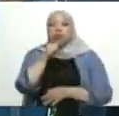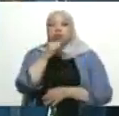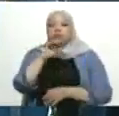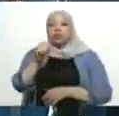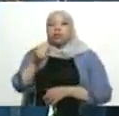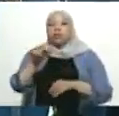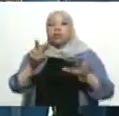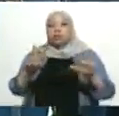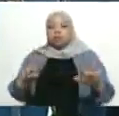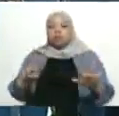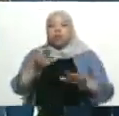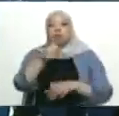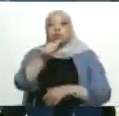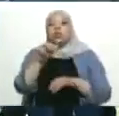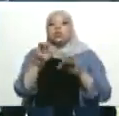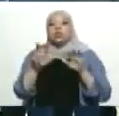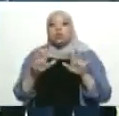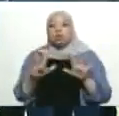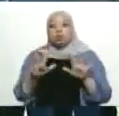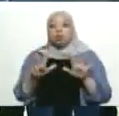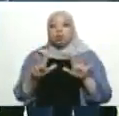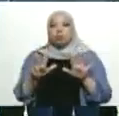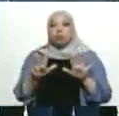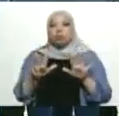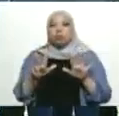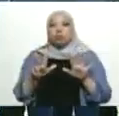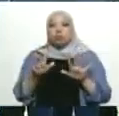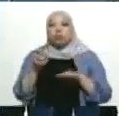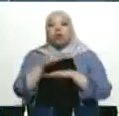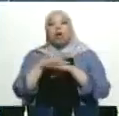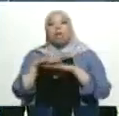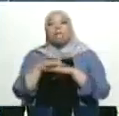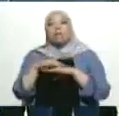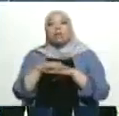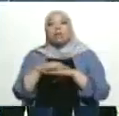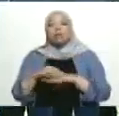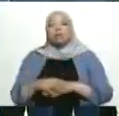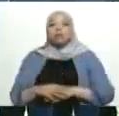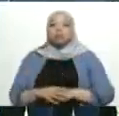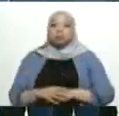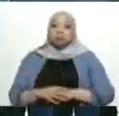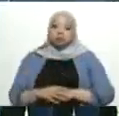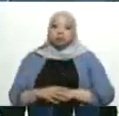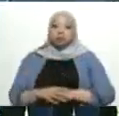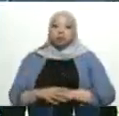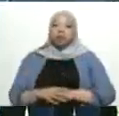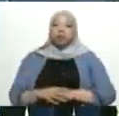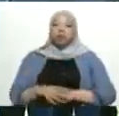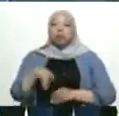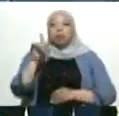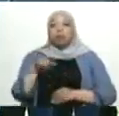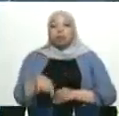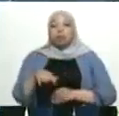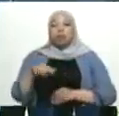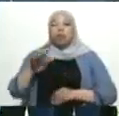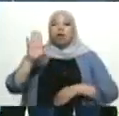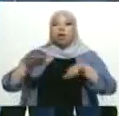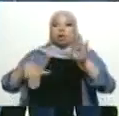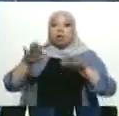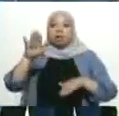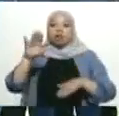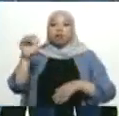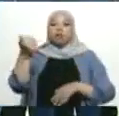17, 18, perdón, mejor, 15 no, sí, 15 también, 15,